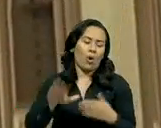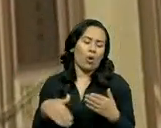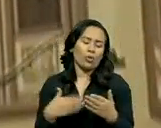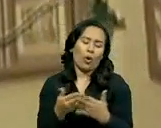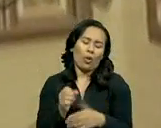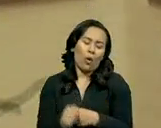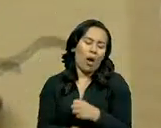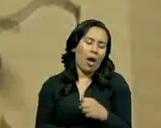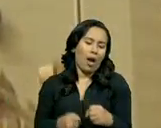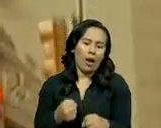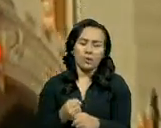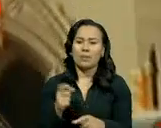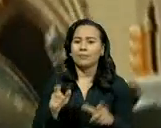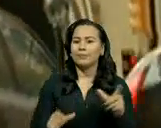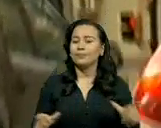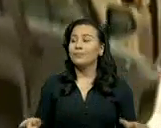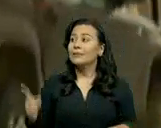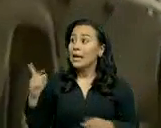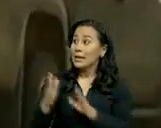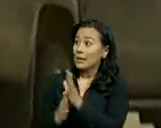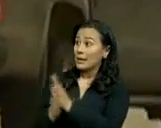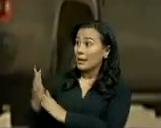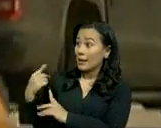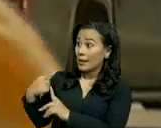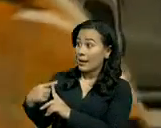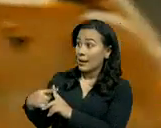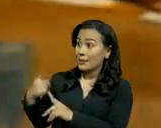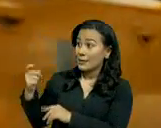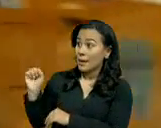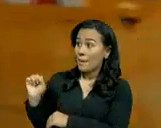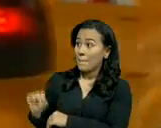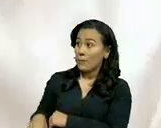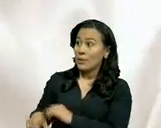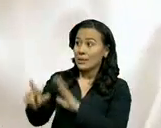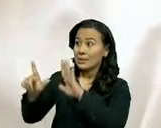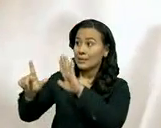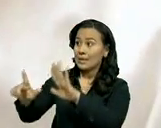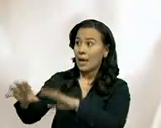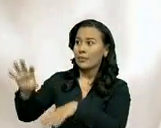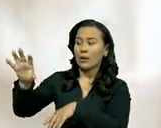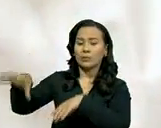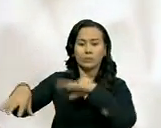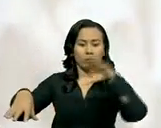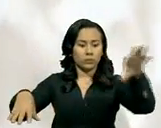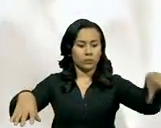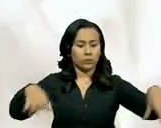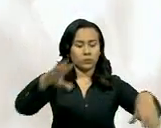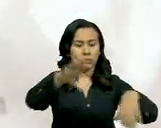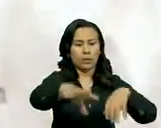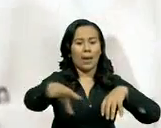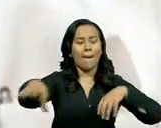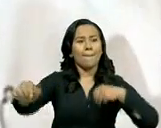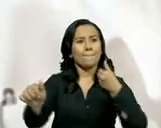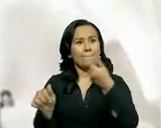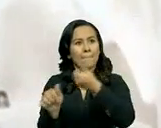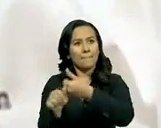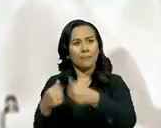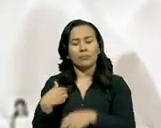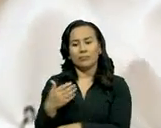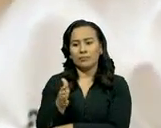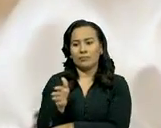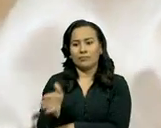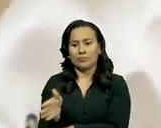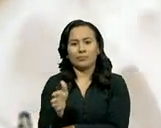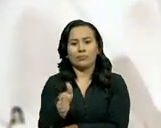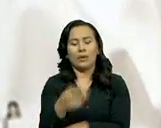por los creyentes. Las iglesias, de hecho, pueden ser 7 parroquias que estén más a la mano. Entonces, un poquito todo